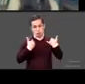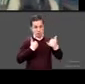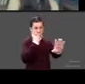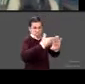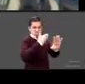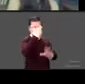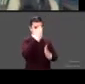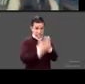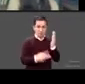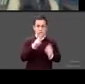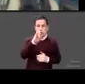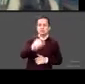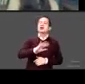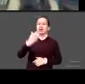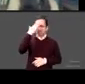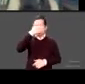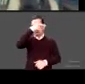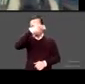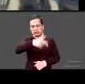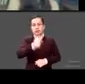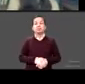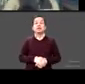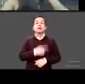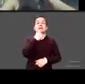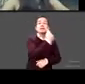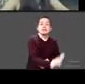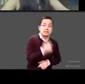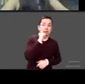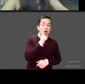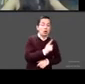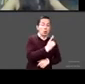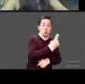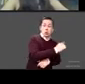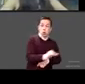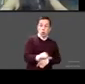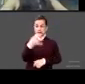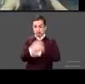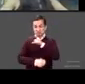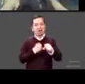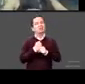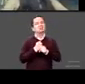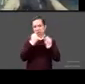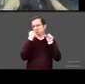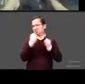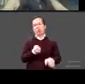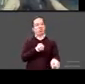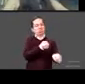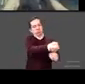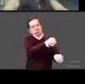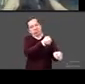adolescentes de 1 a 14 años han sufrido alguna agresión psicológica o castigo físico. Es decir,